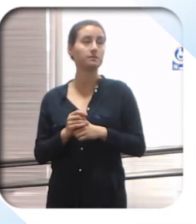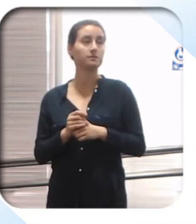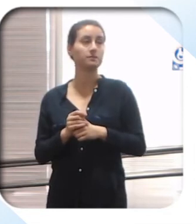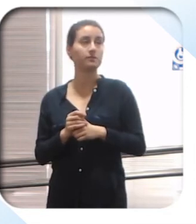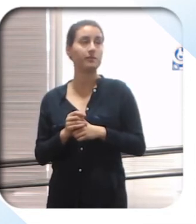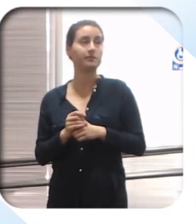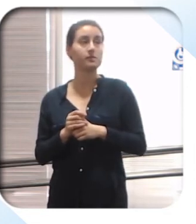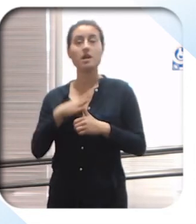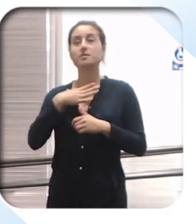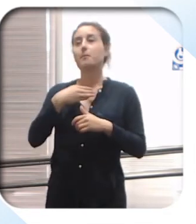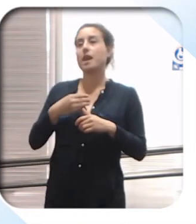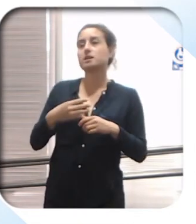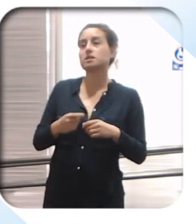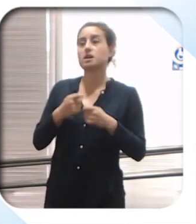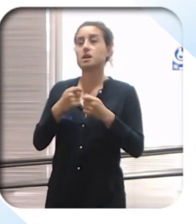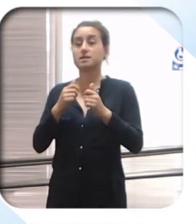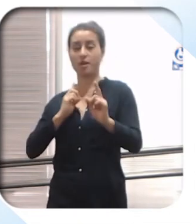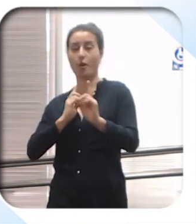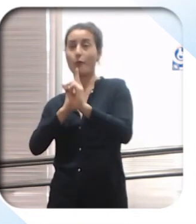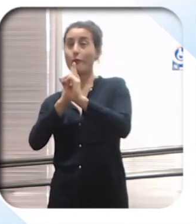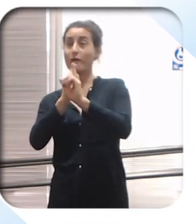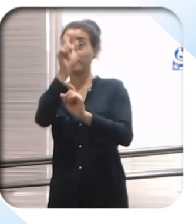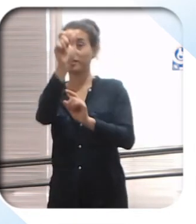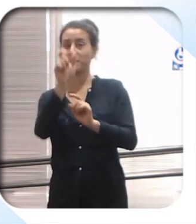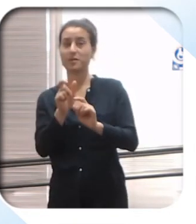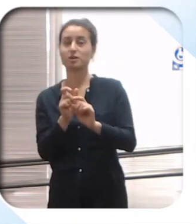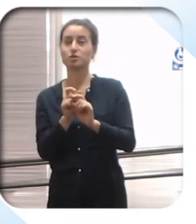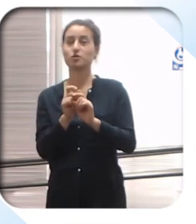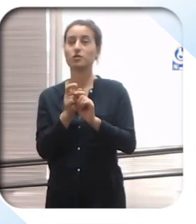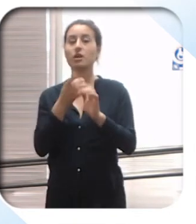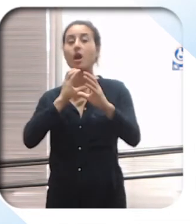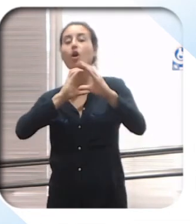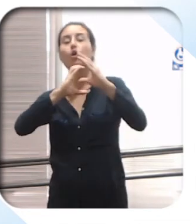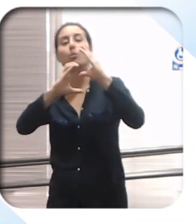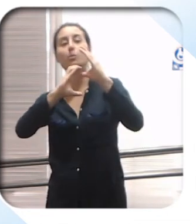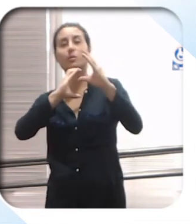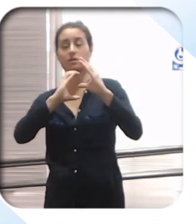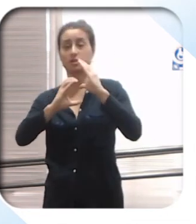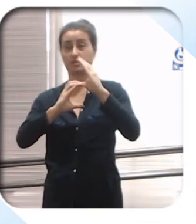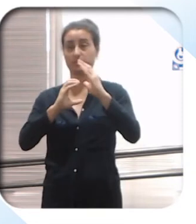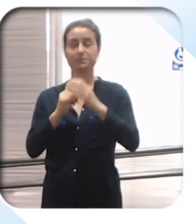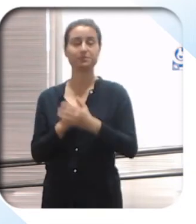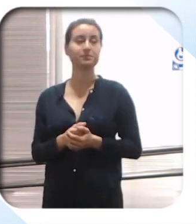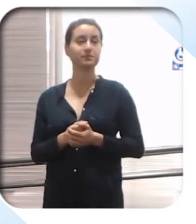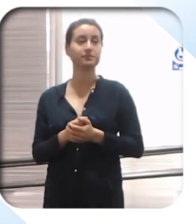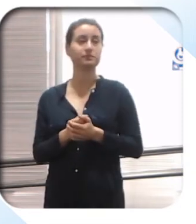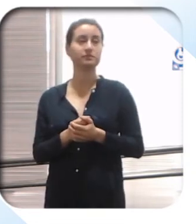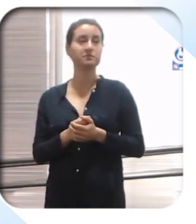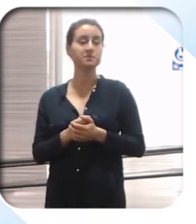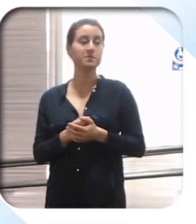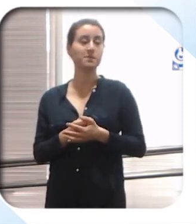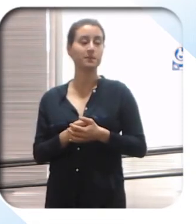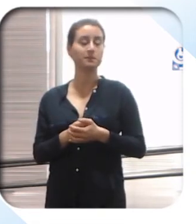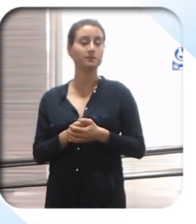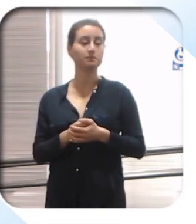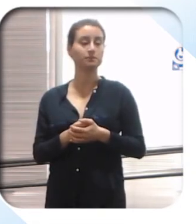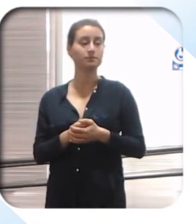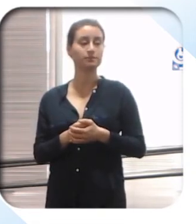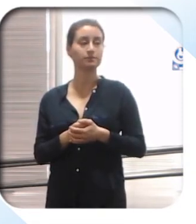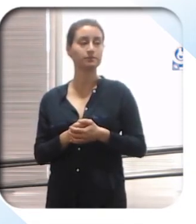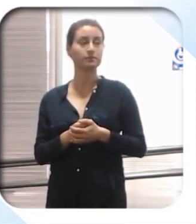ese placer, ese encuentro con el otro, al servicio de esa comunicación, ¿verdad?